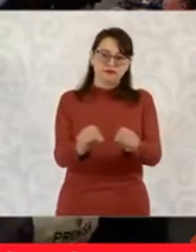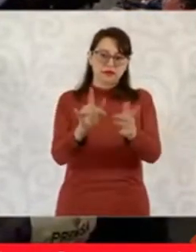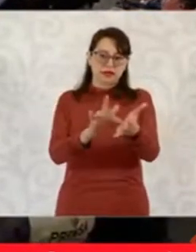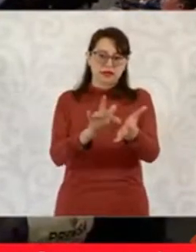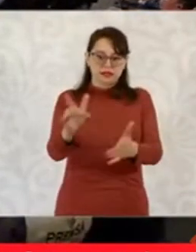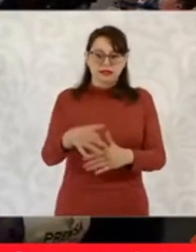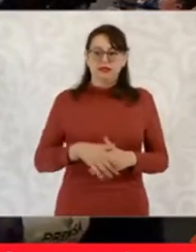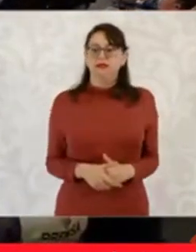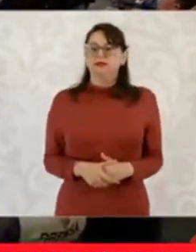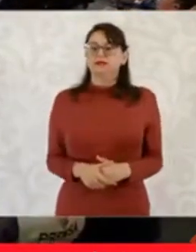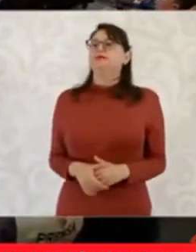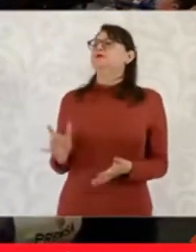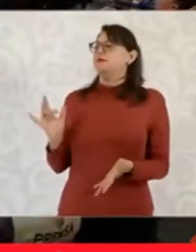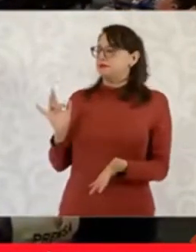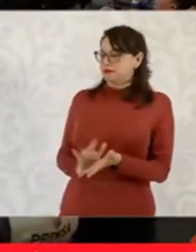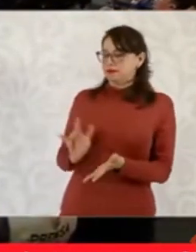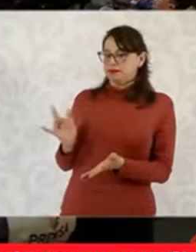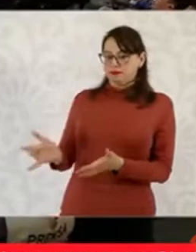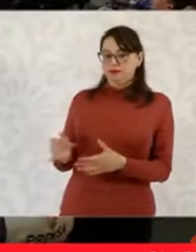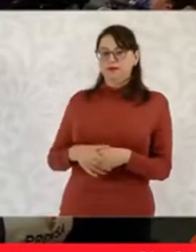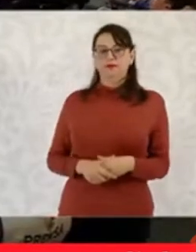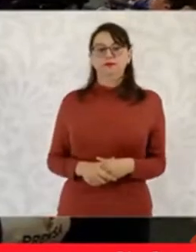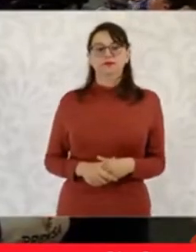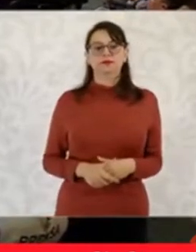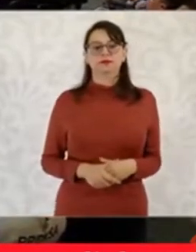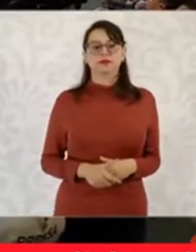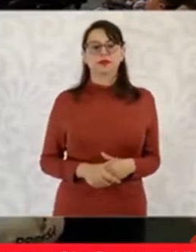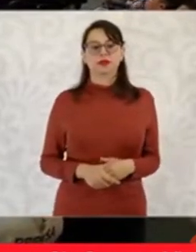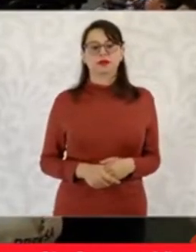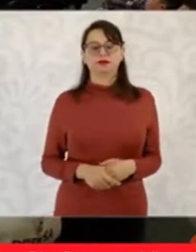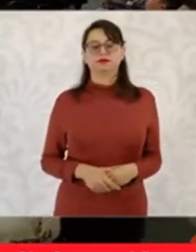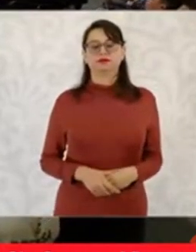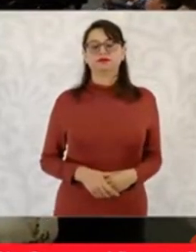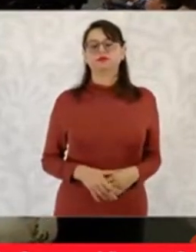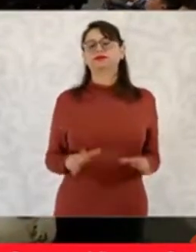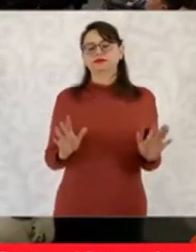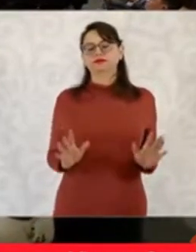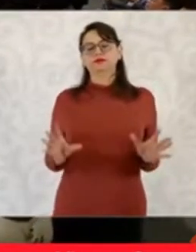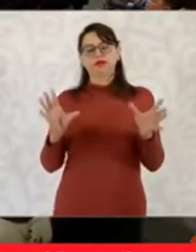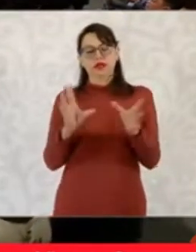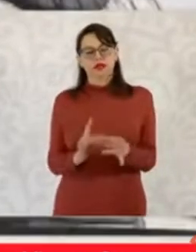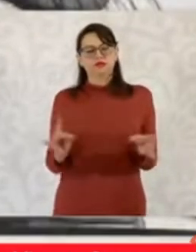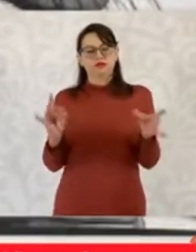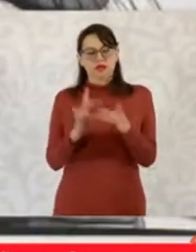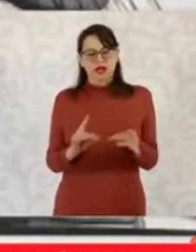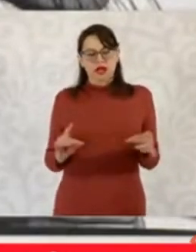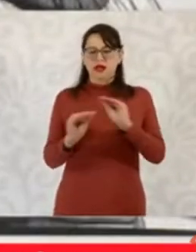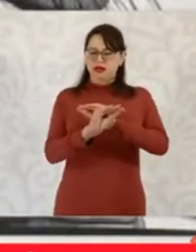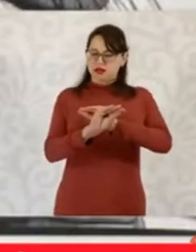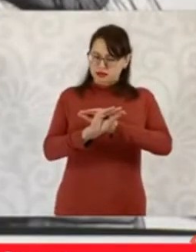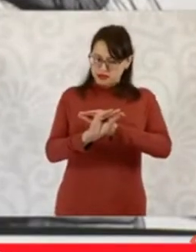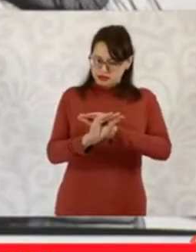Gracias. A ver, vamos desglosando porque si no,